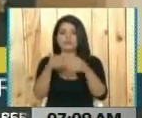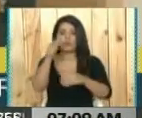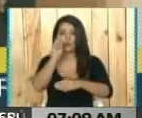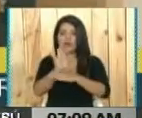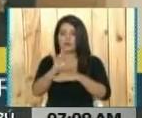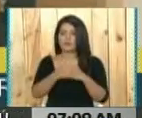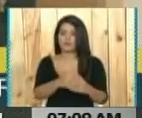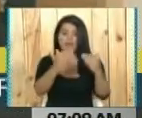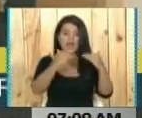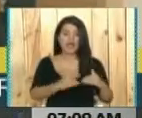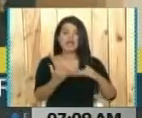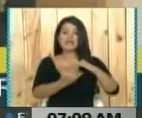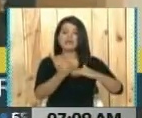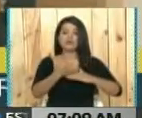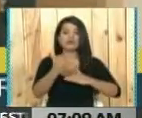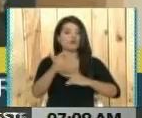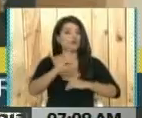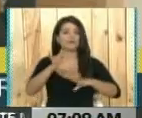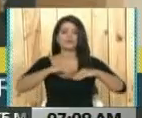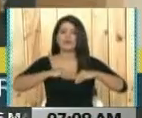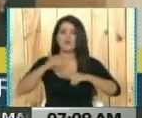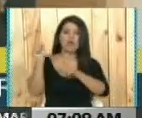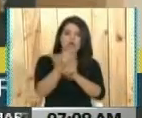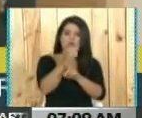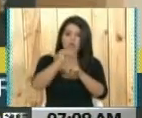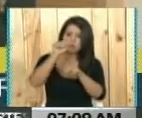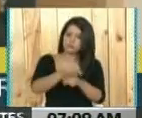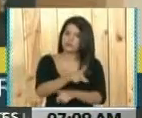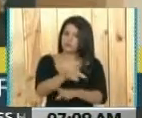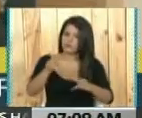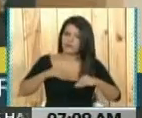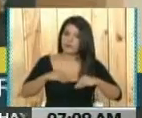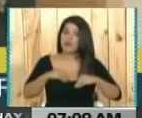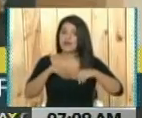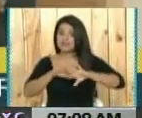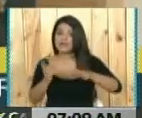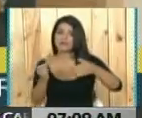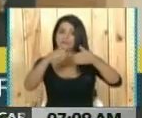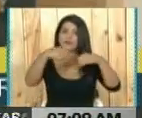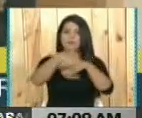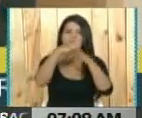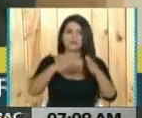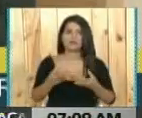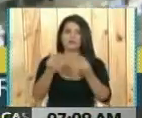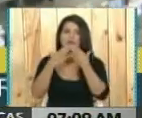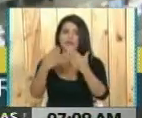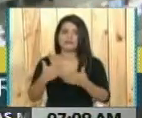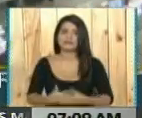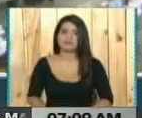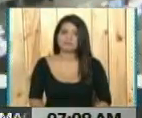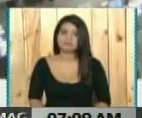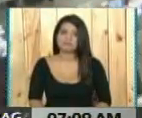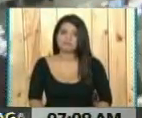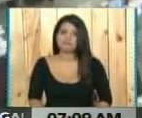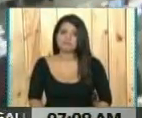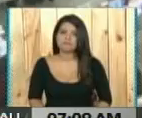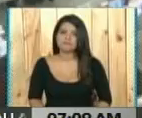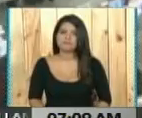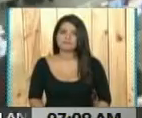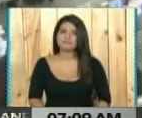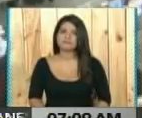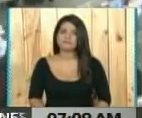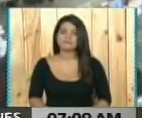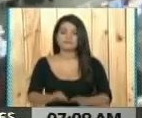la discriminación racial, entes todos adscritos al ministerio que represento. Muchas gracias. Ministra para los